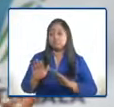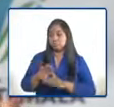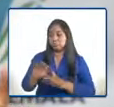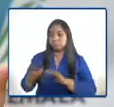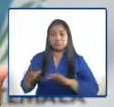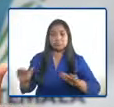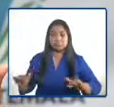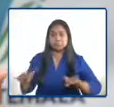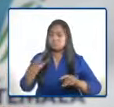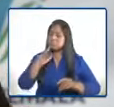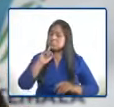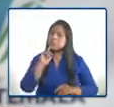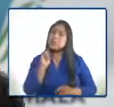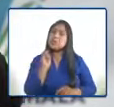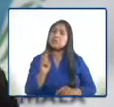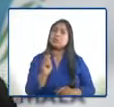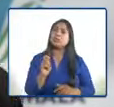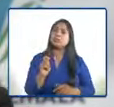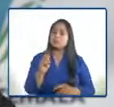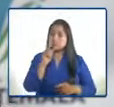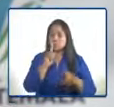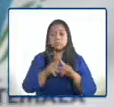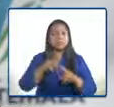mejor. Y recordemos que